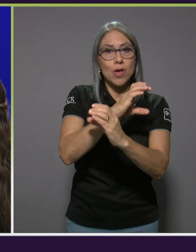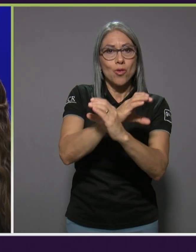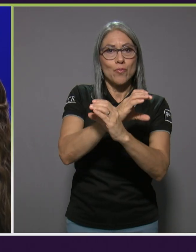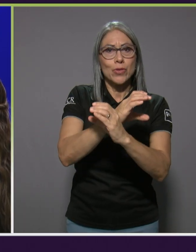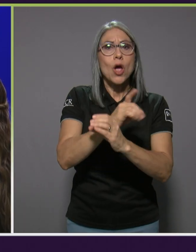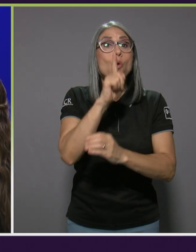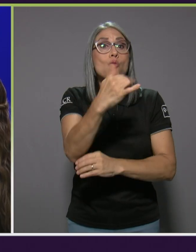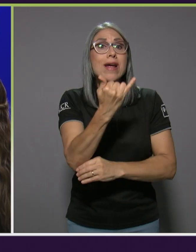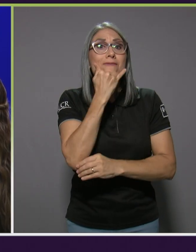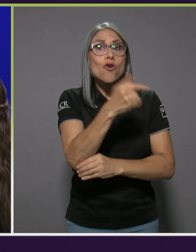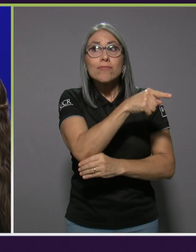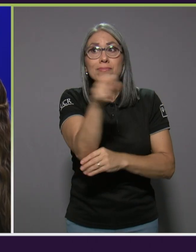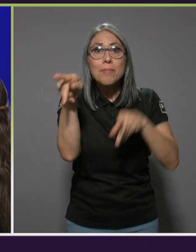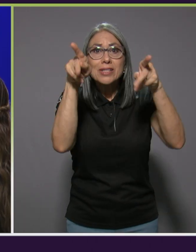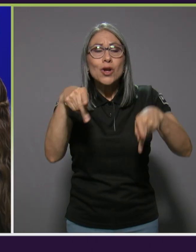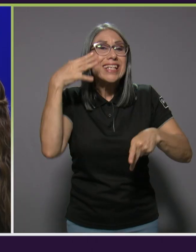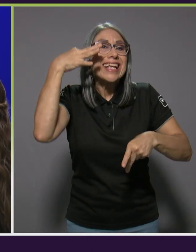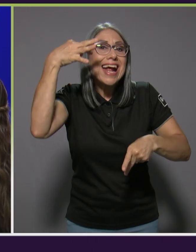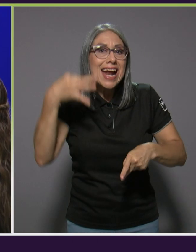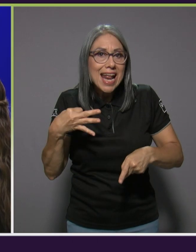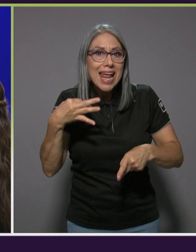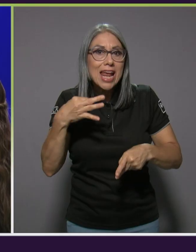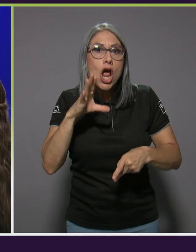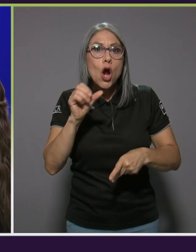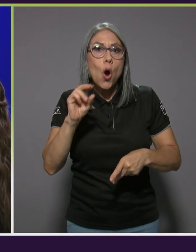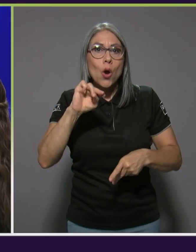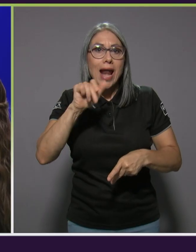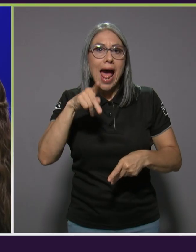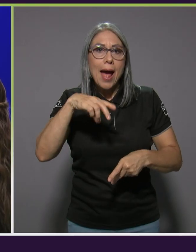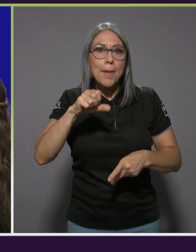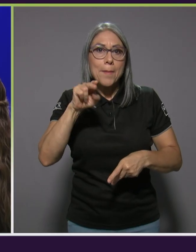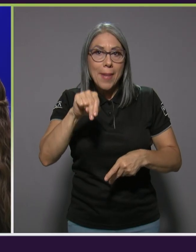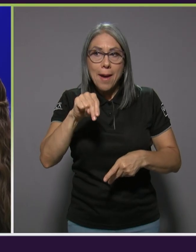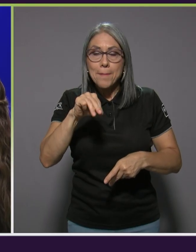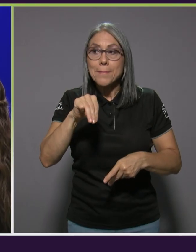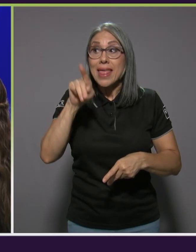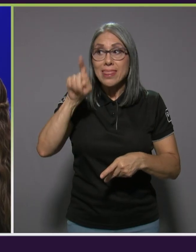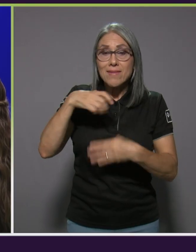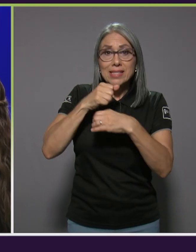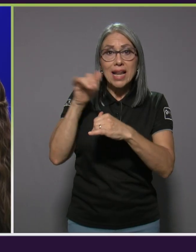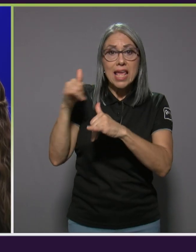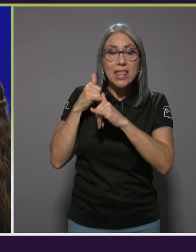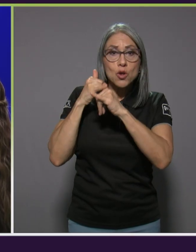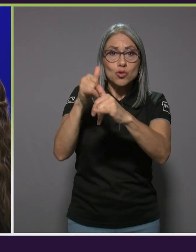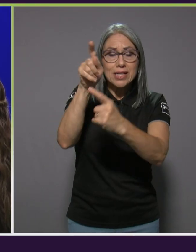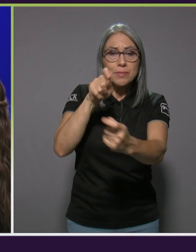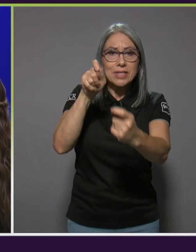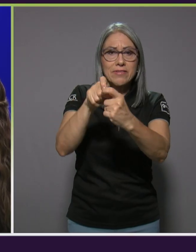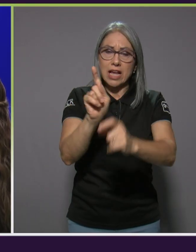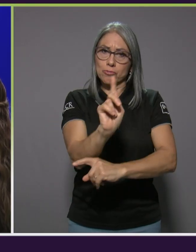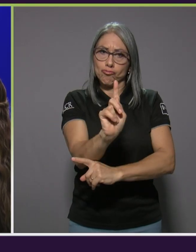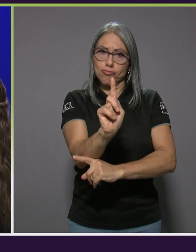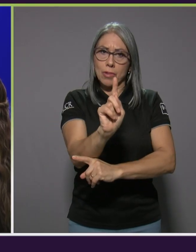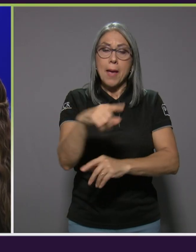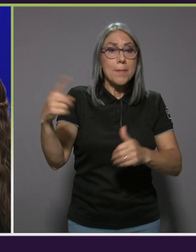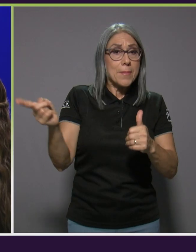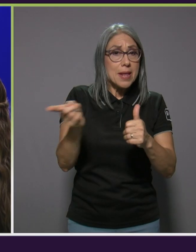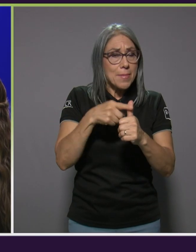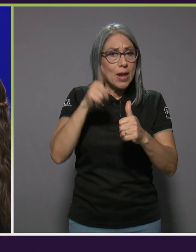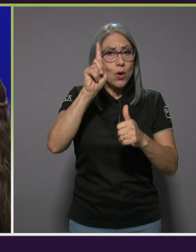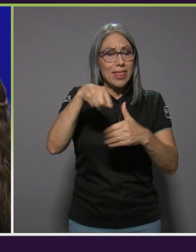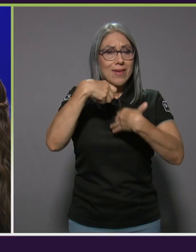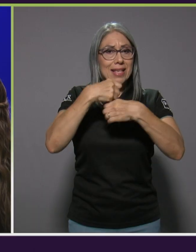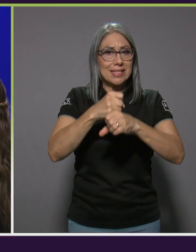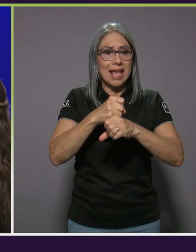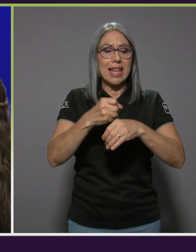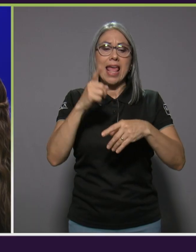es pensar que el CONAPAM es receptor de denuncias específicas y eso no es de esta manera. Lo primero que puede hacer la persona es, como bien dice Juan